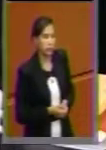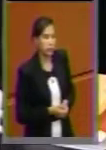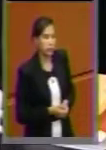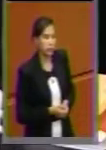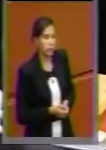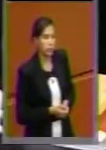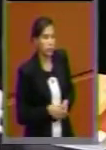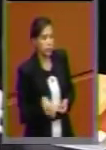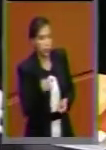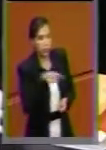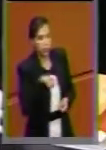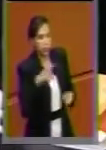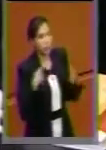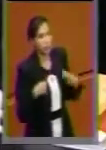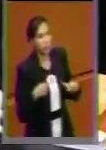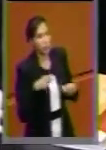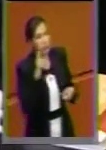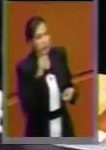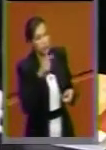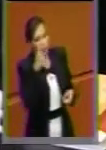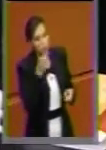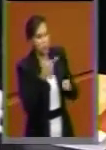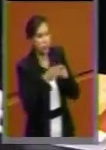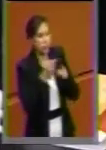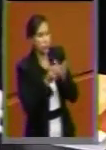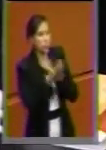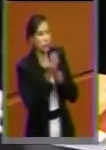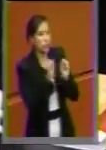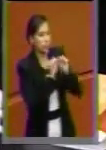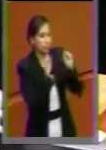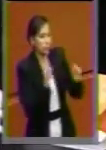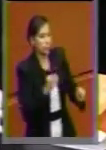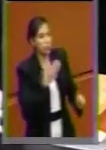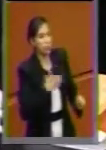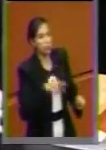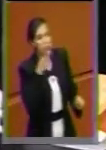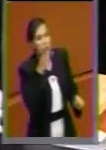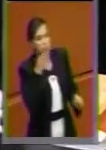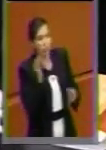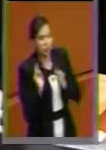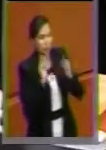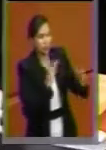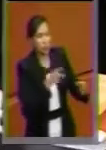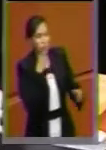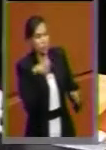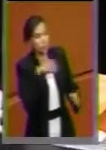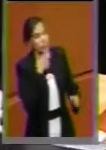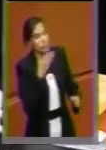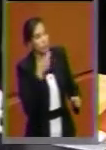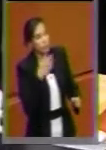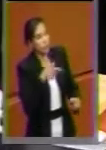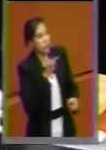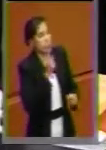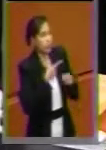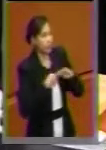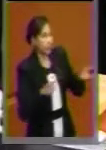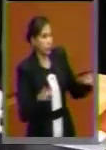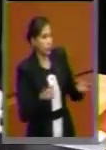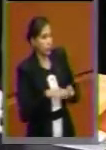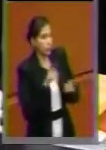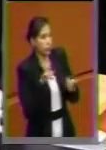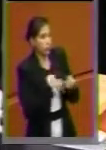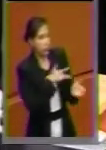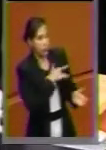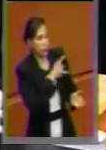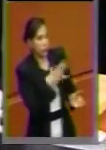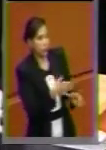ellos presumían su nuevo sistema de justicia oral y los celebramos la máscara de una pequeña diferencia chilena es